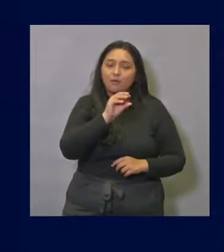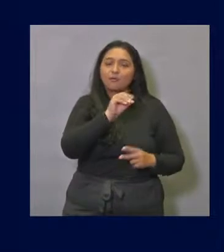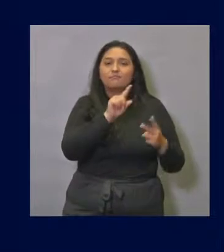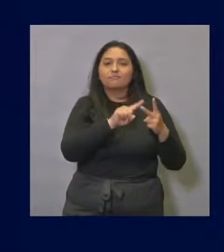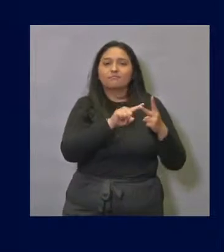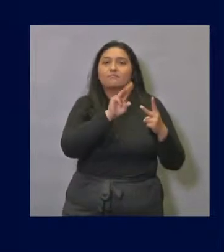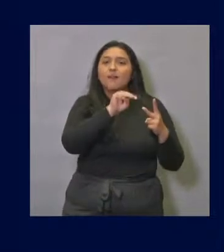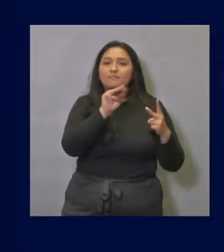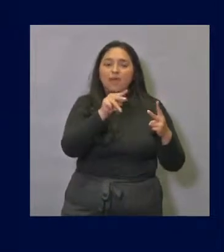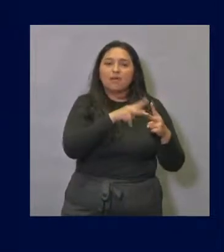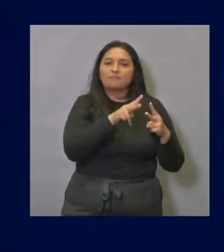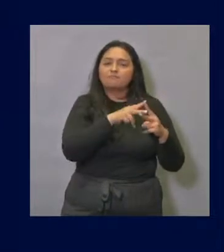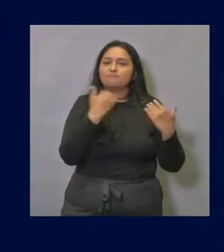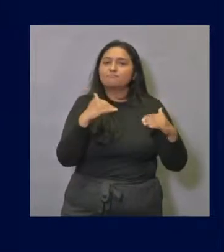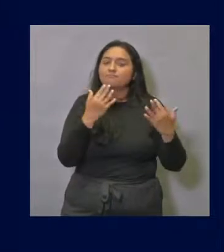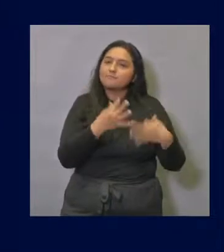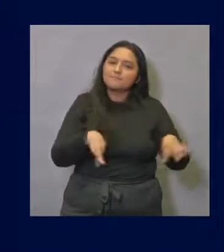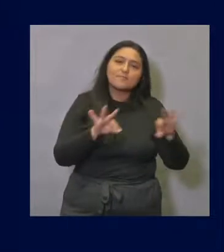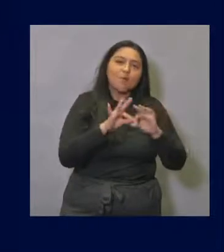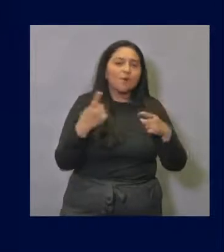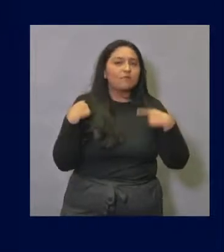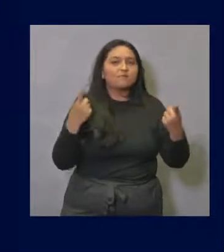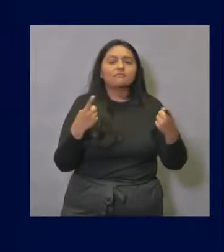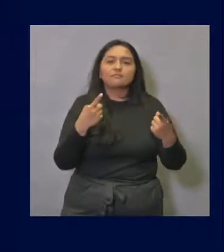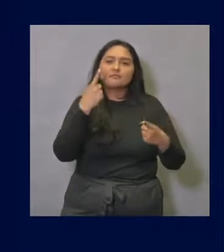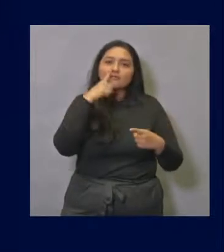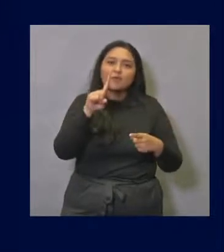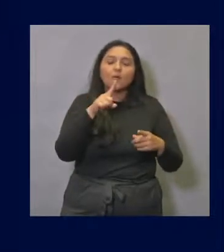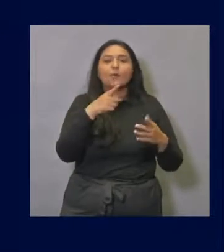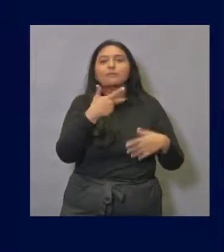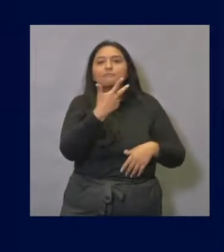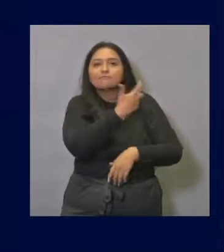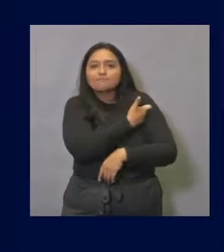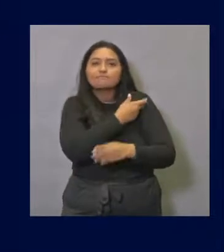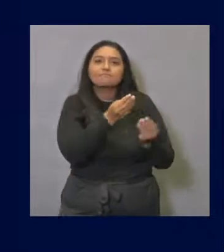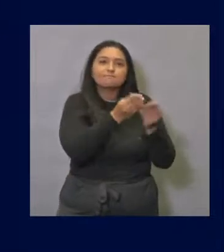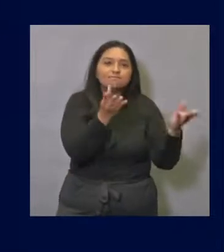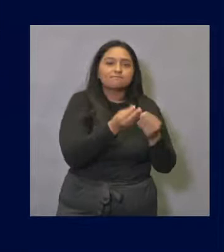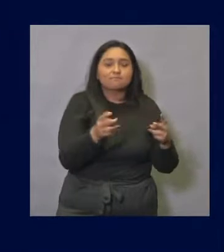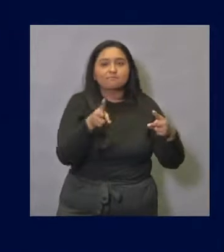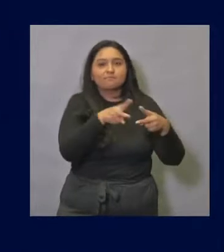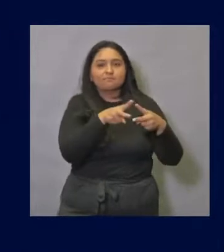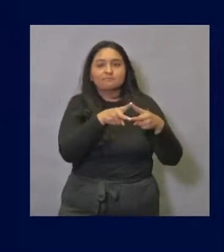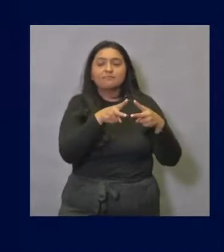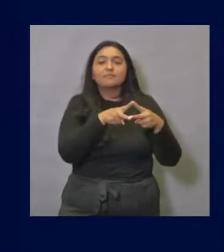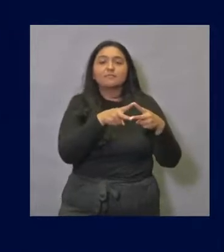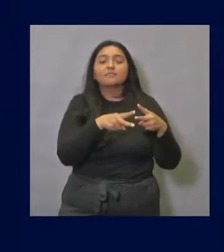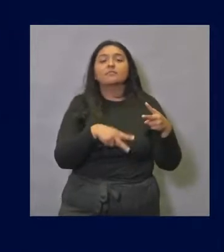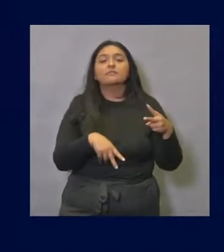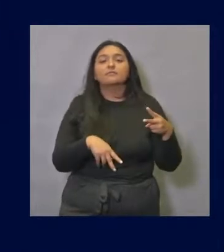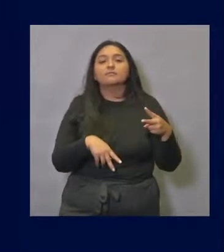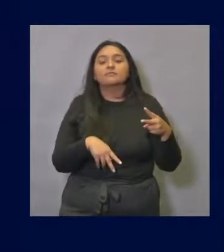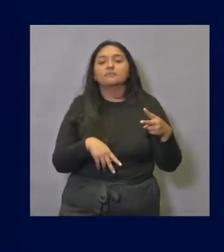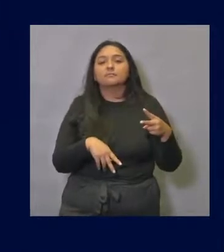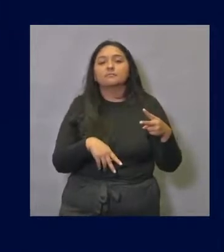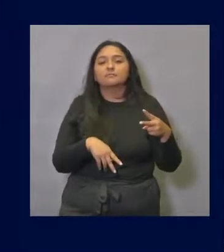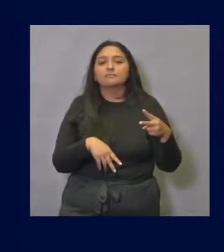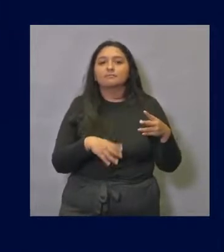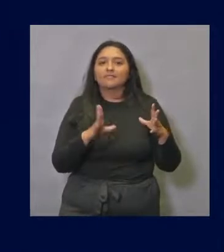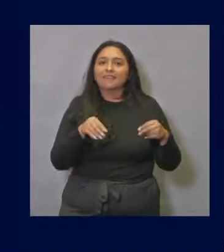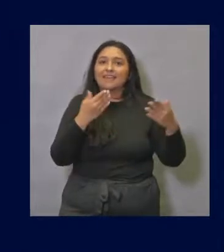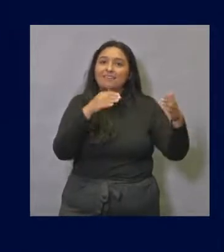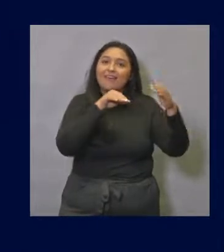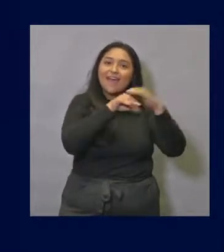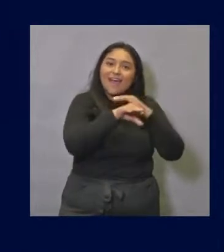sido fundamentales en nuestros esfuerzos de vacunación, ya que cada uno proporcionó acceso a